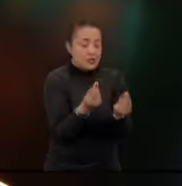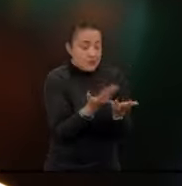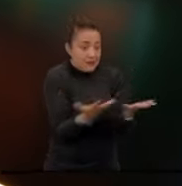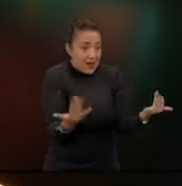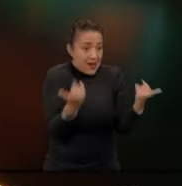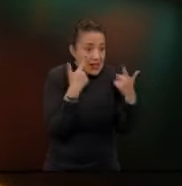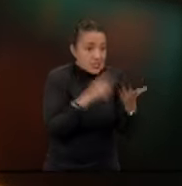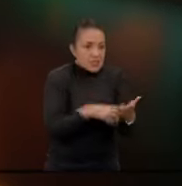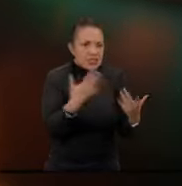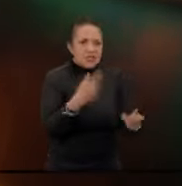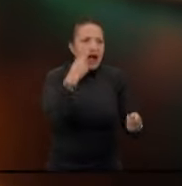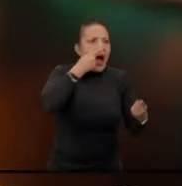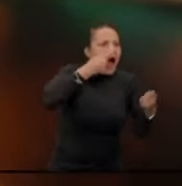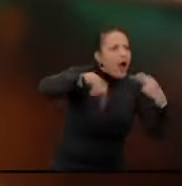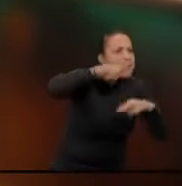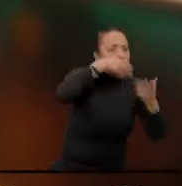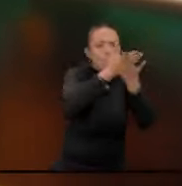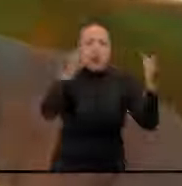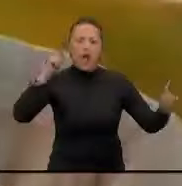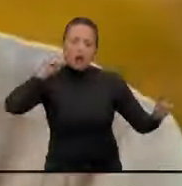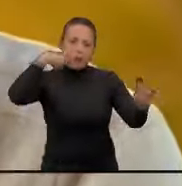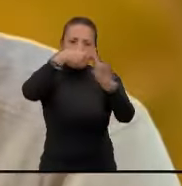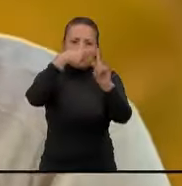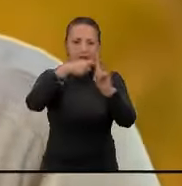aventura y positivismo.